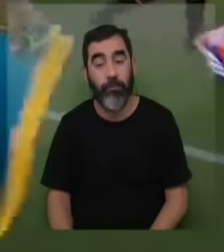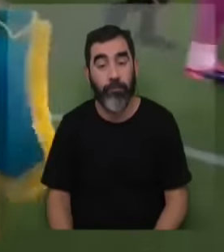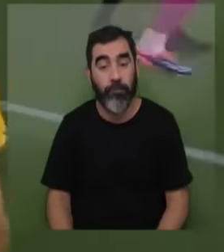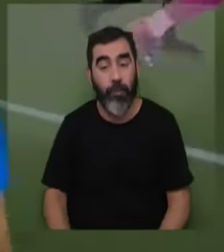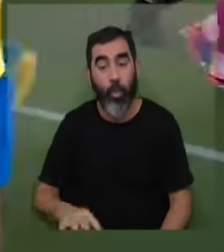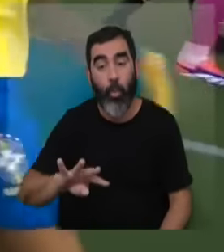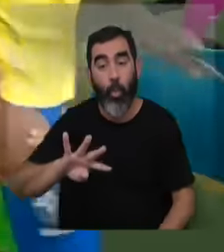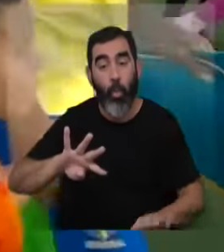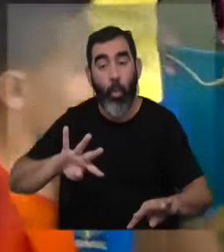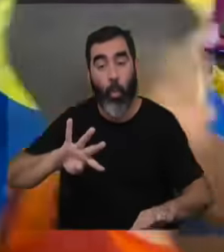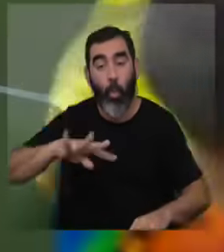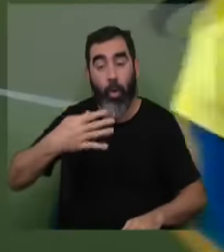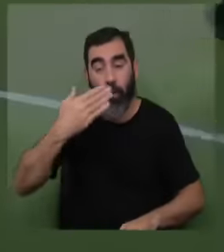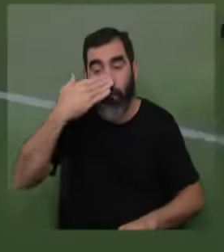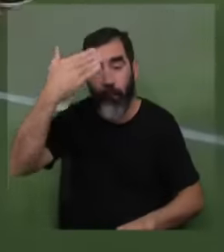final